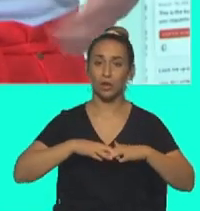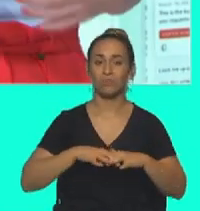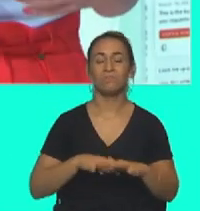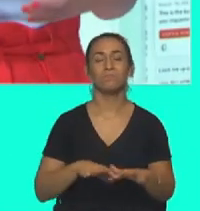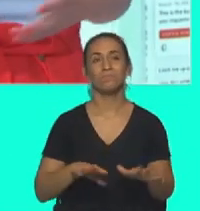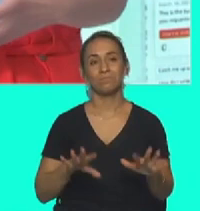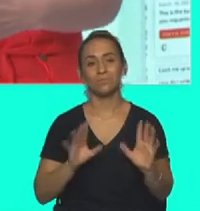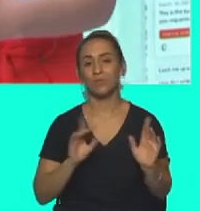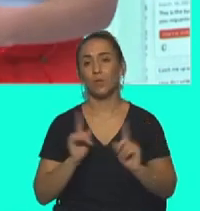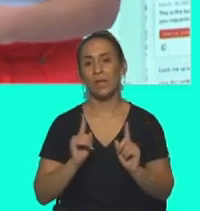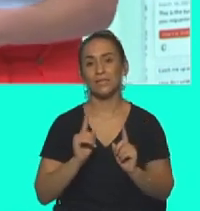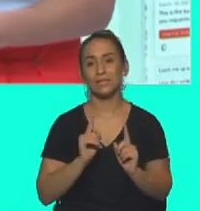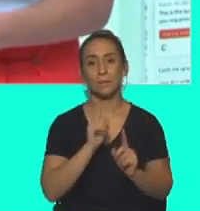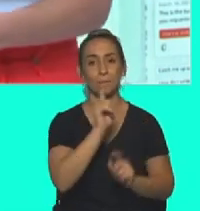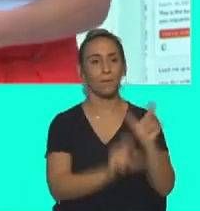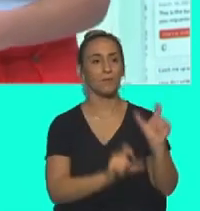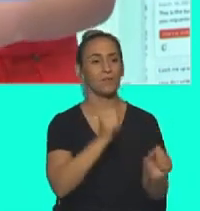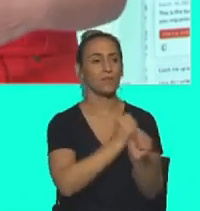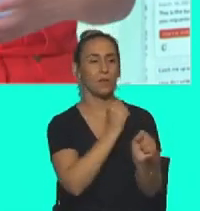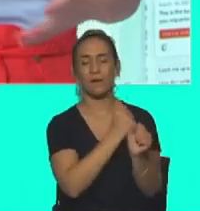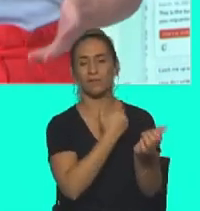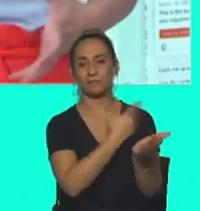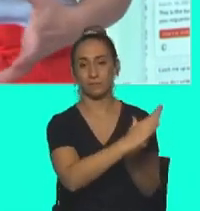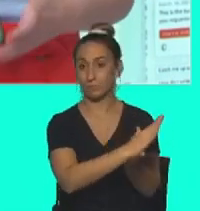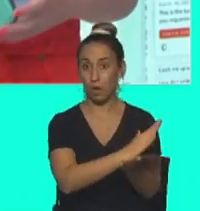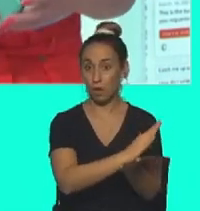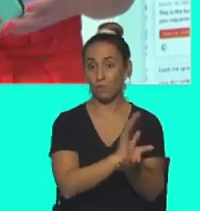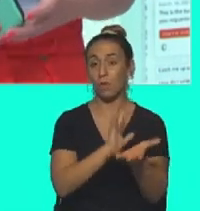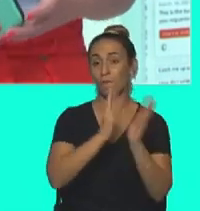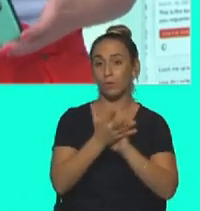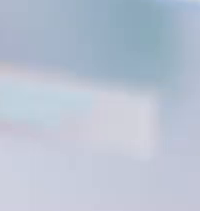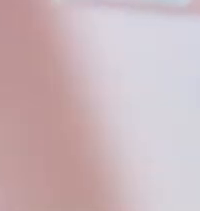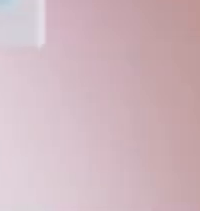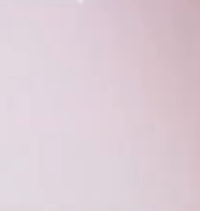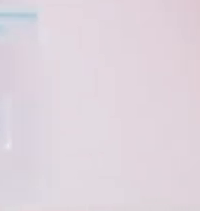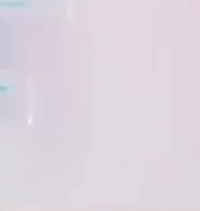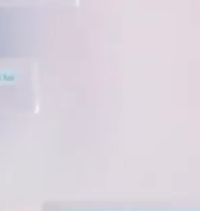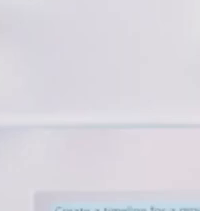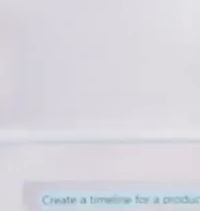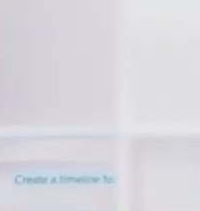pretende sacarle trabajo a las personas, sino facilitar tareas repetitivas.